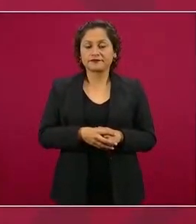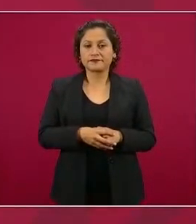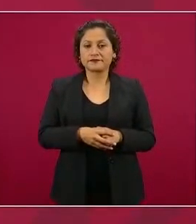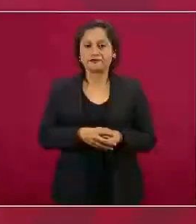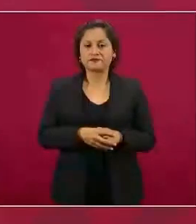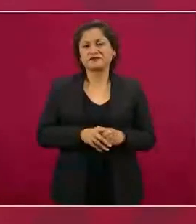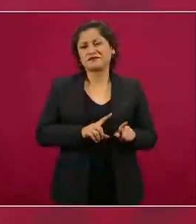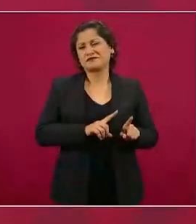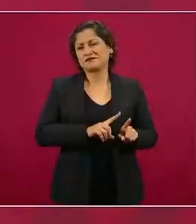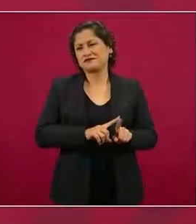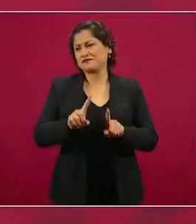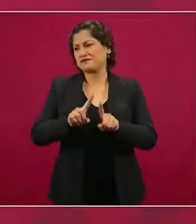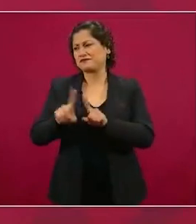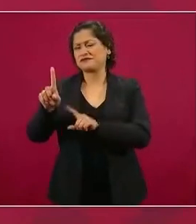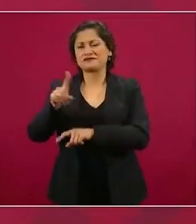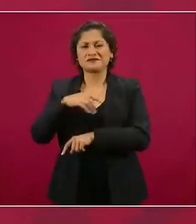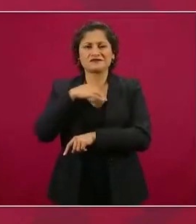etcétera, etcétera, etcétera.